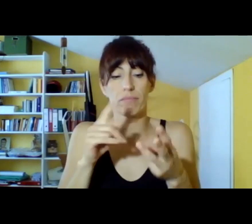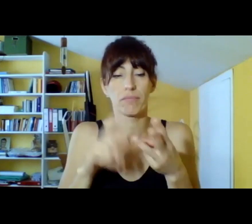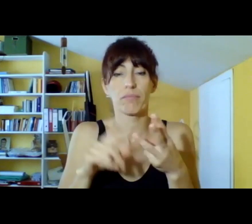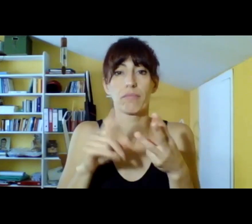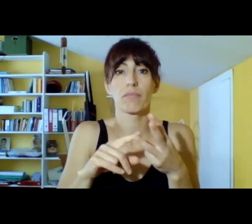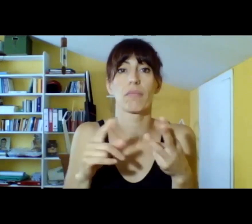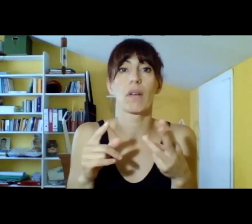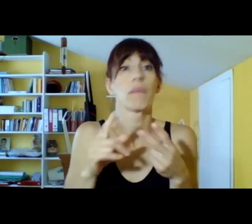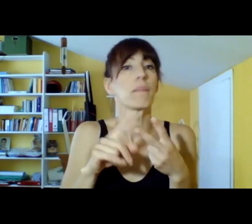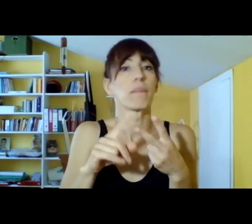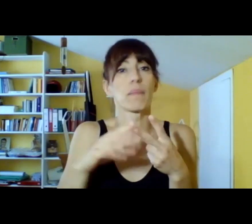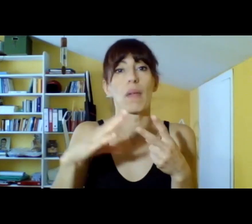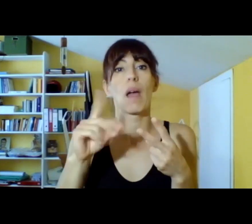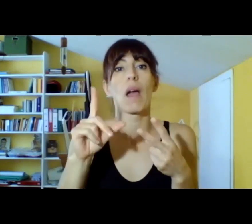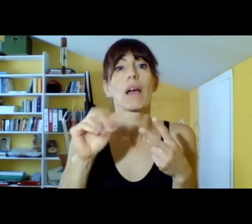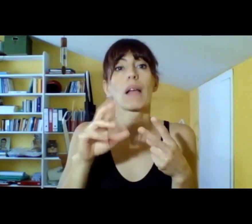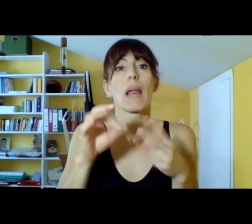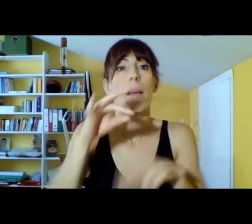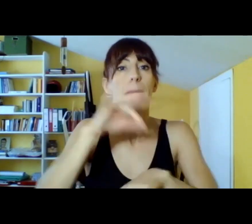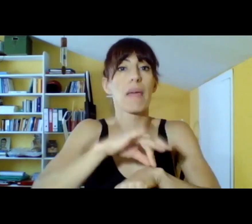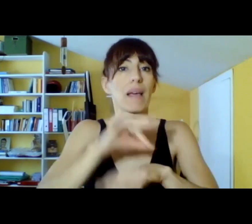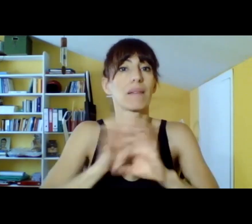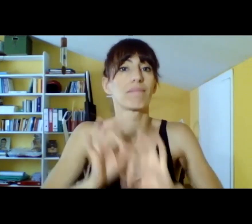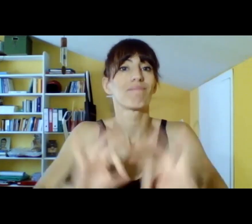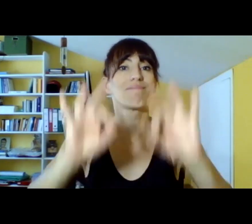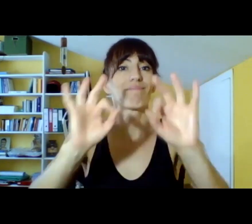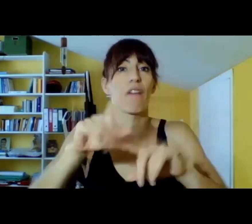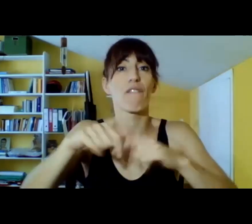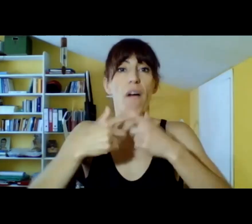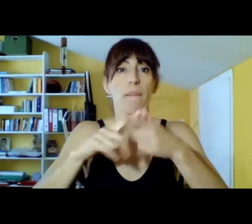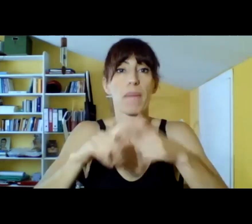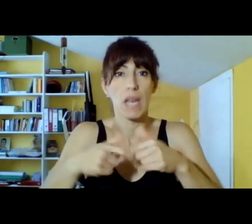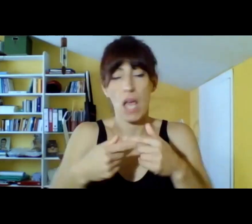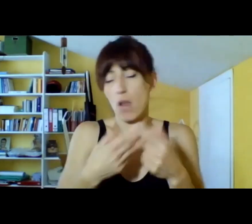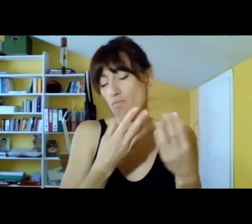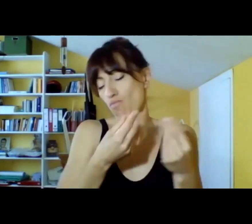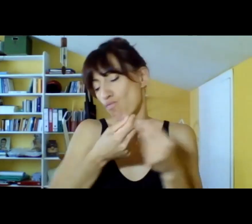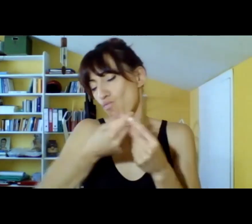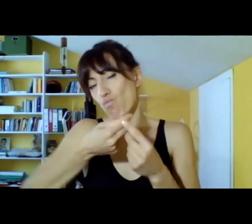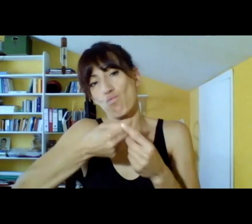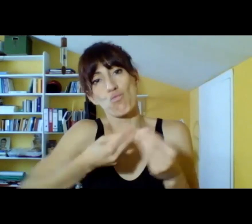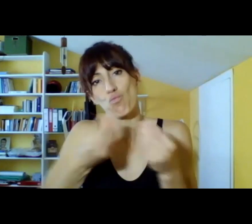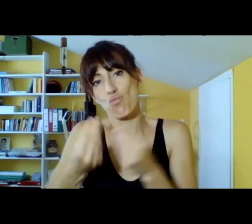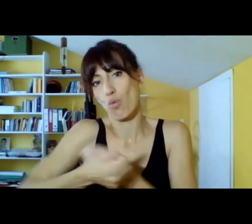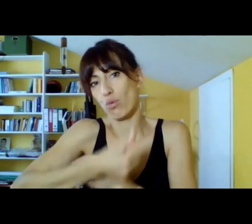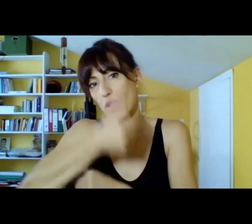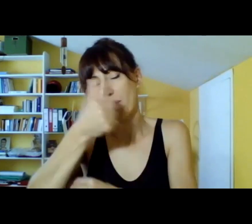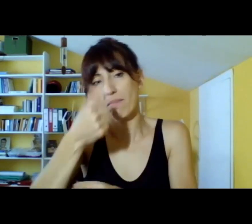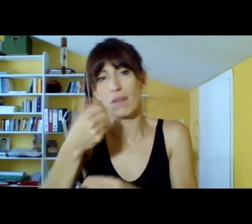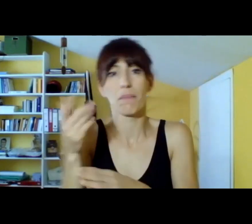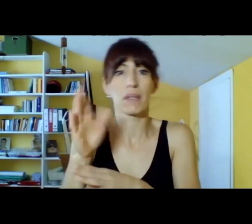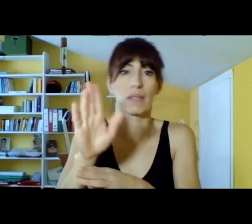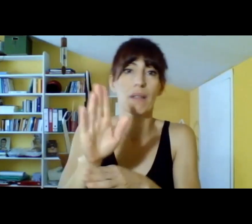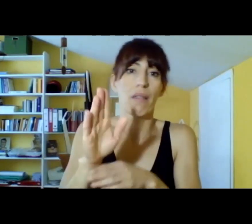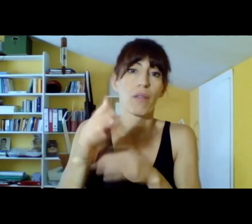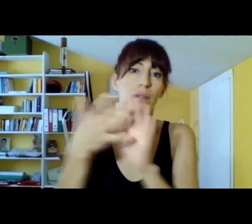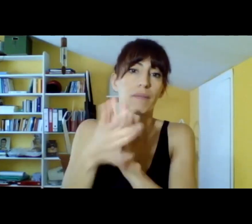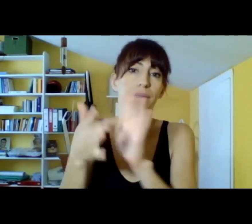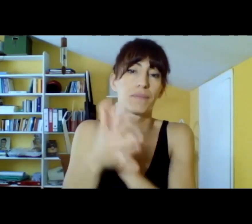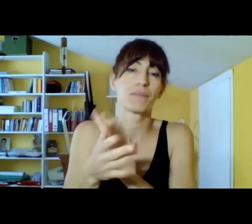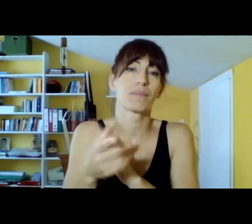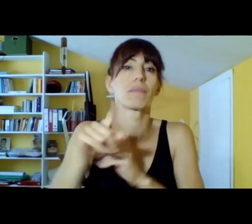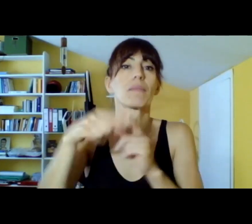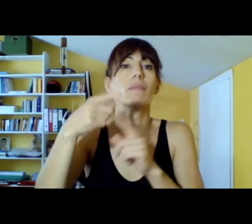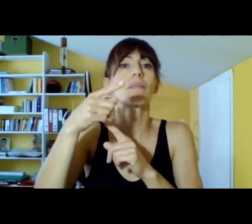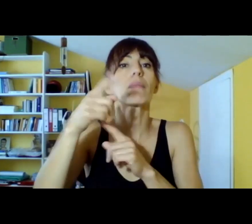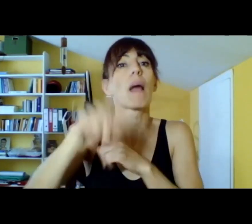Benedicto es médica especialista en medicina familiar y comunitaria y muchas otras cosas más que que en la presentación diremos. Después haremos una